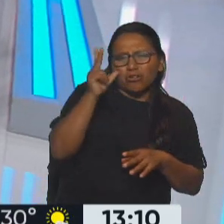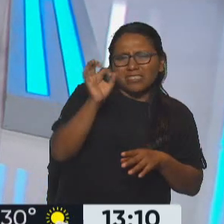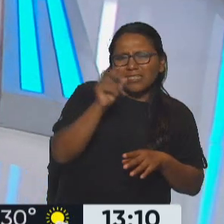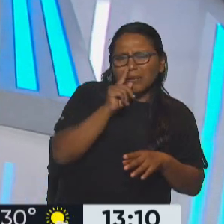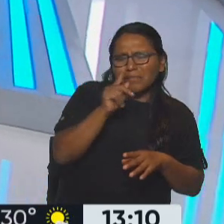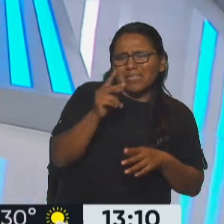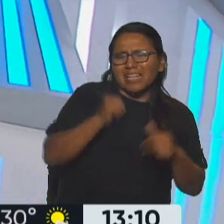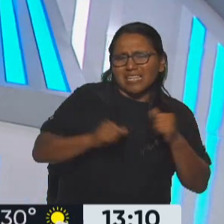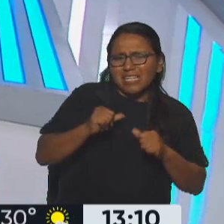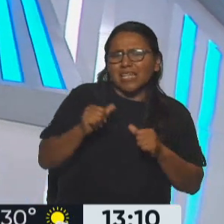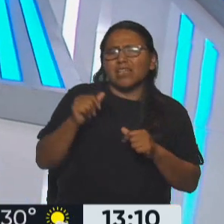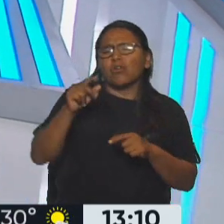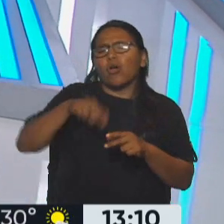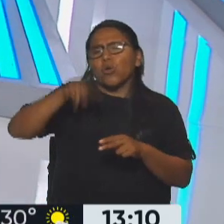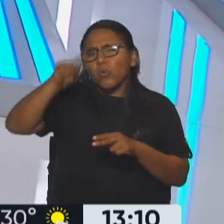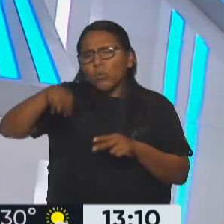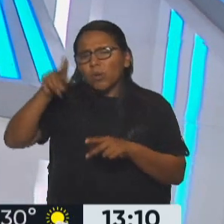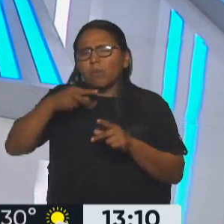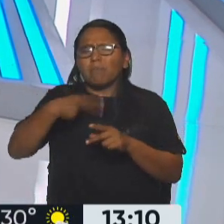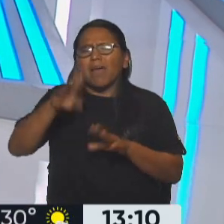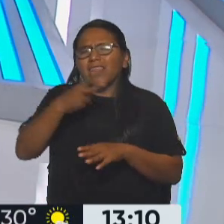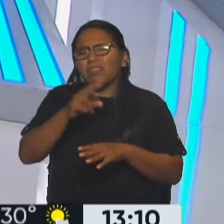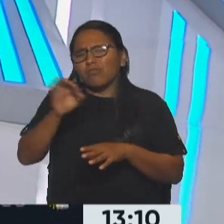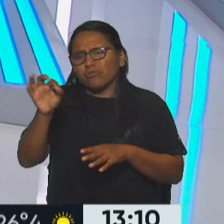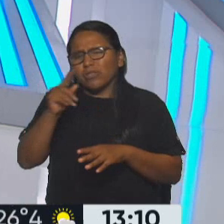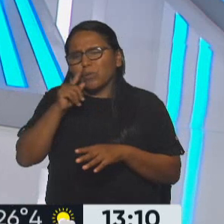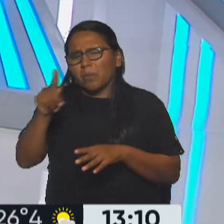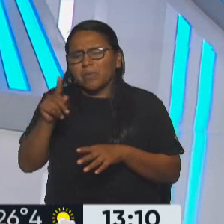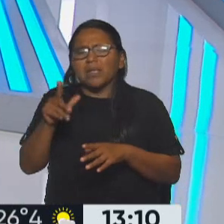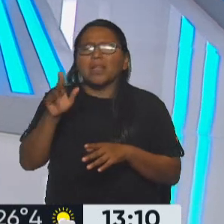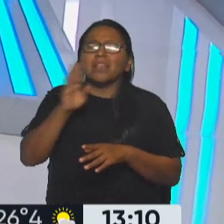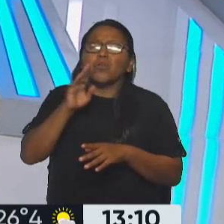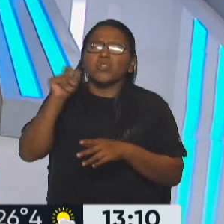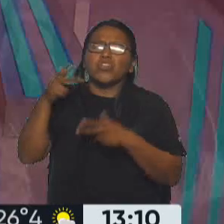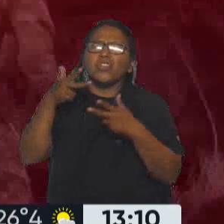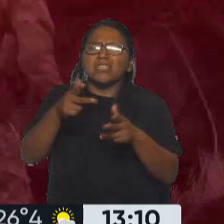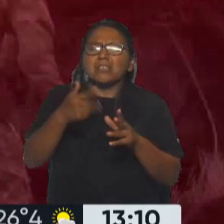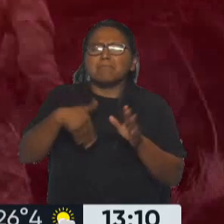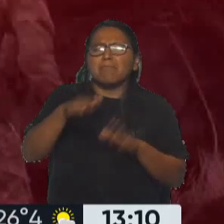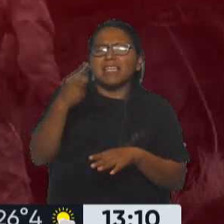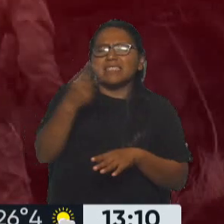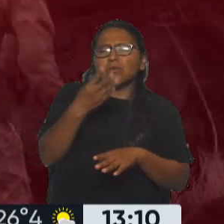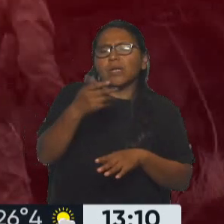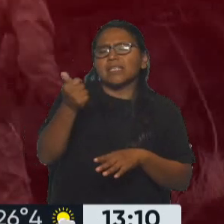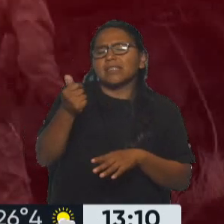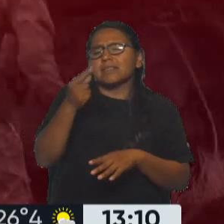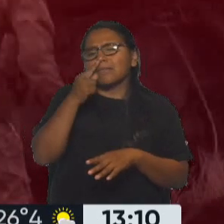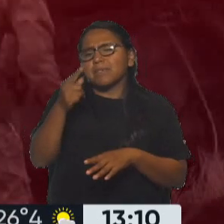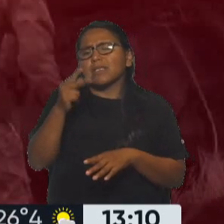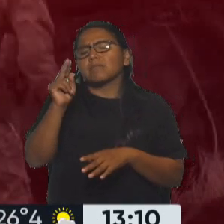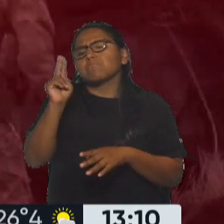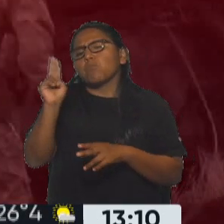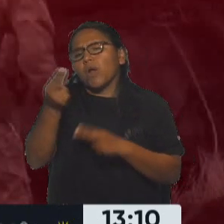es Noruega, más de 200.000 muertos y heridos, la fuente es Estados Unidos, más de 146.000 muertos y heridos, la